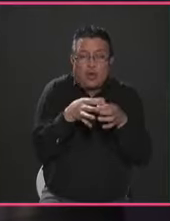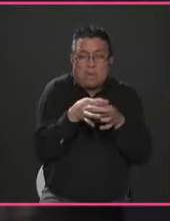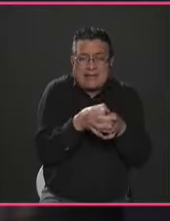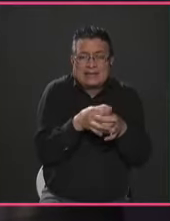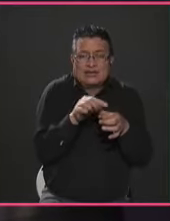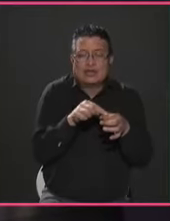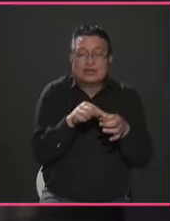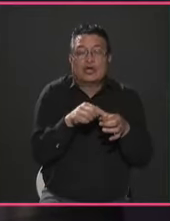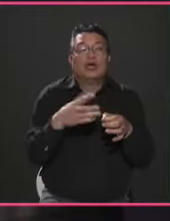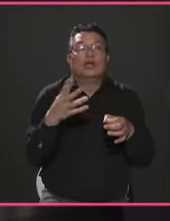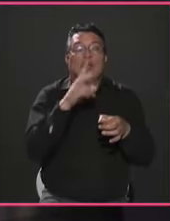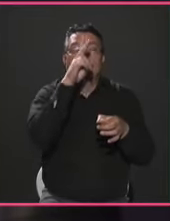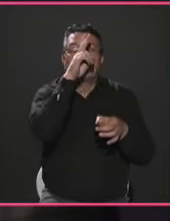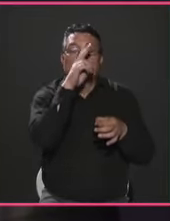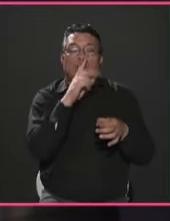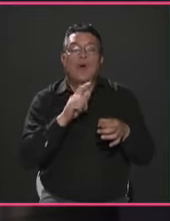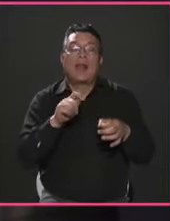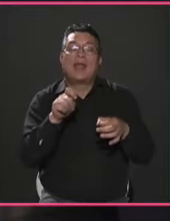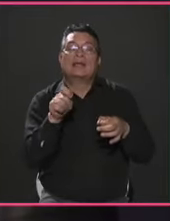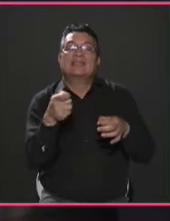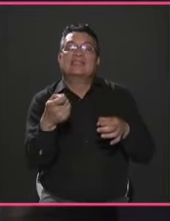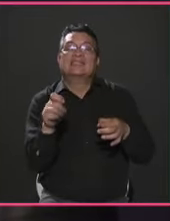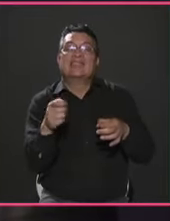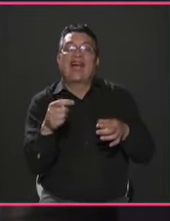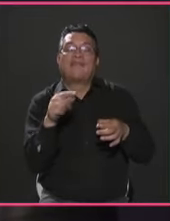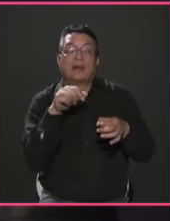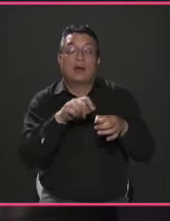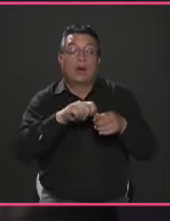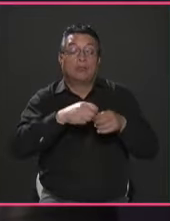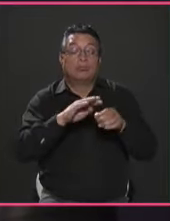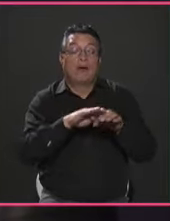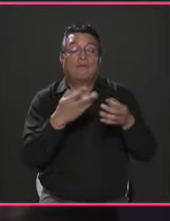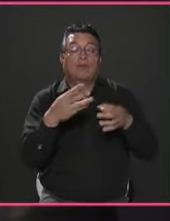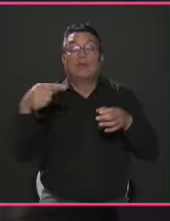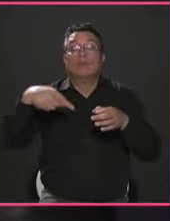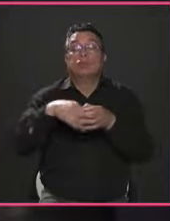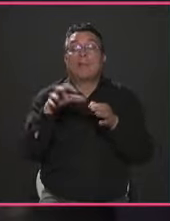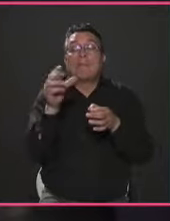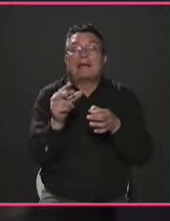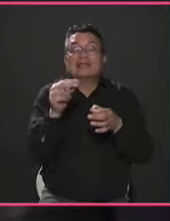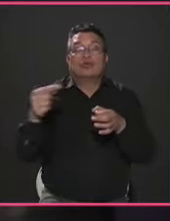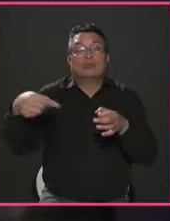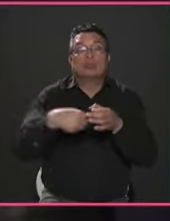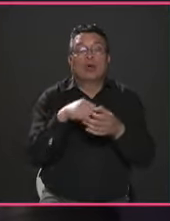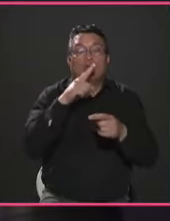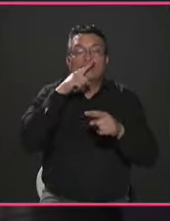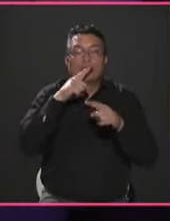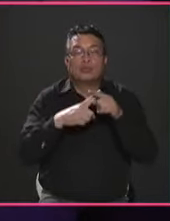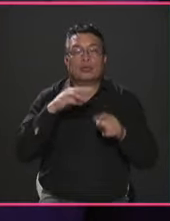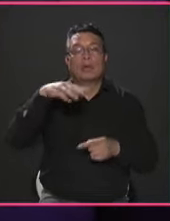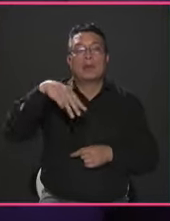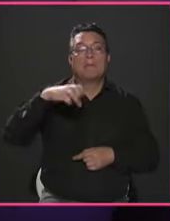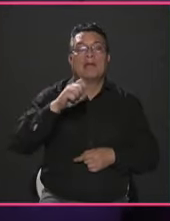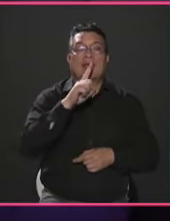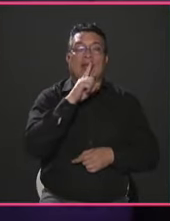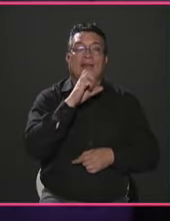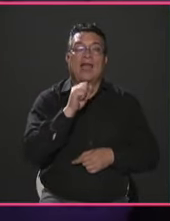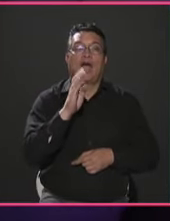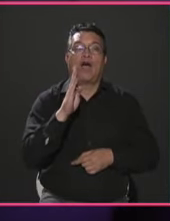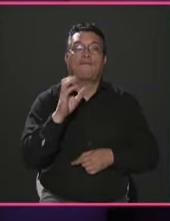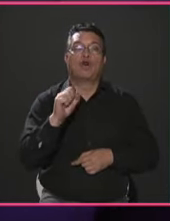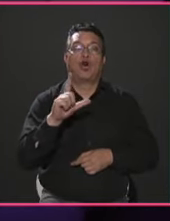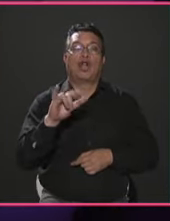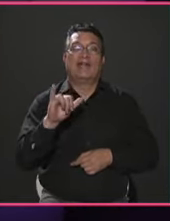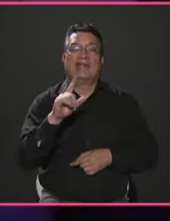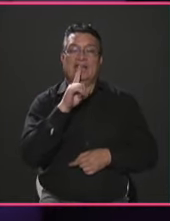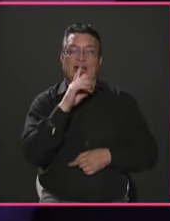pequeña que es como una llave específica para las moléculas Peñas se llaman metabolitos Y estos son